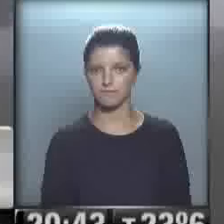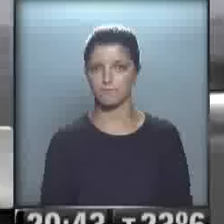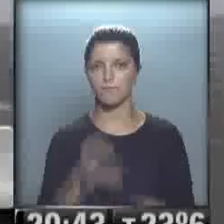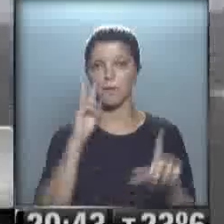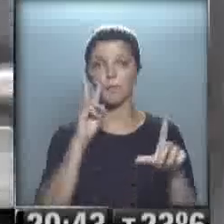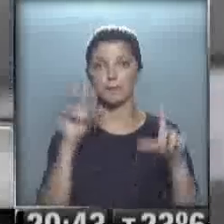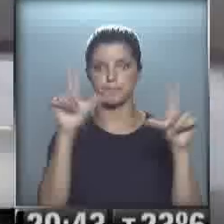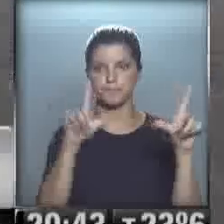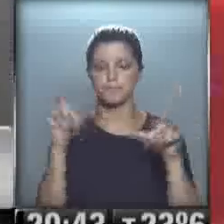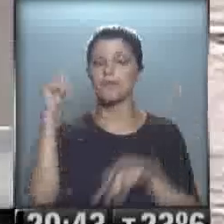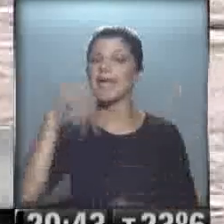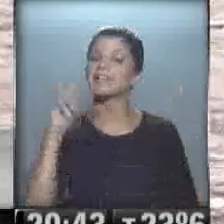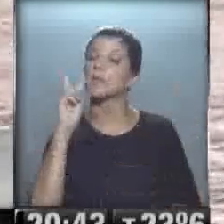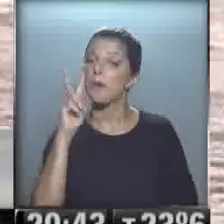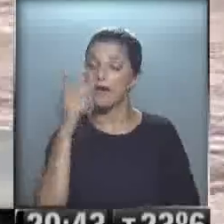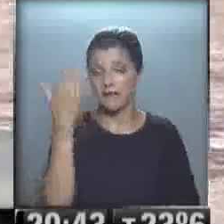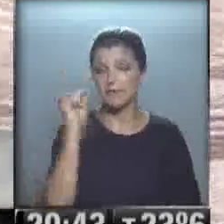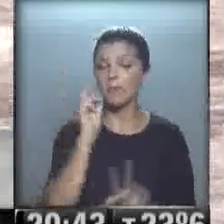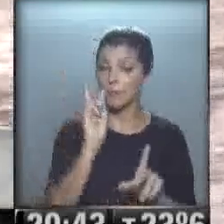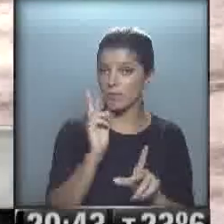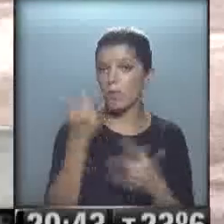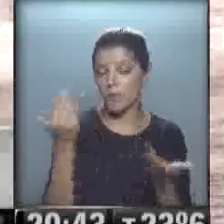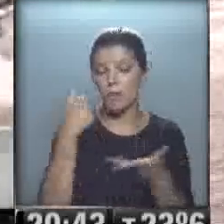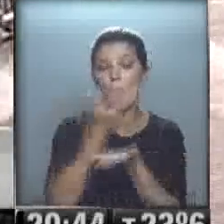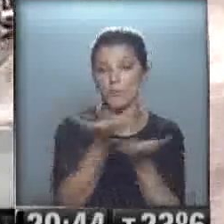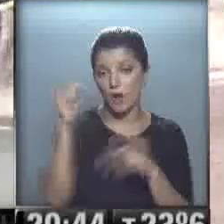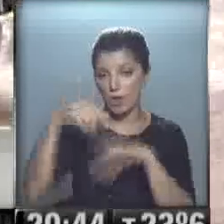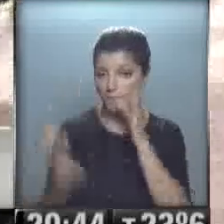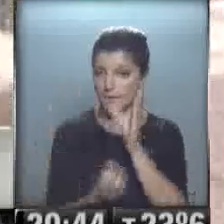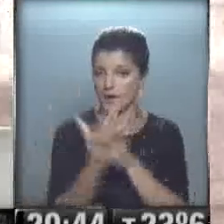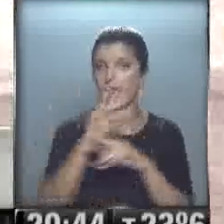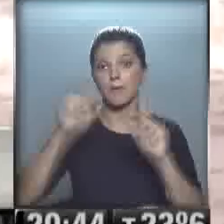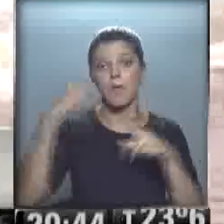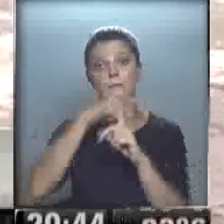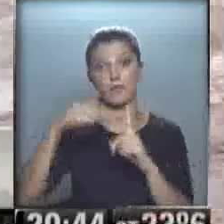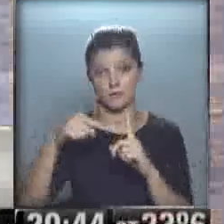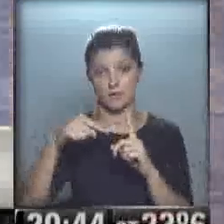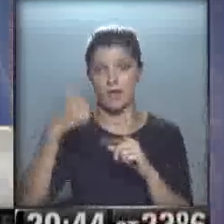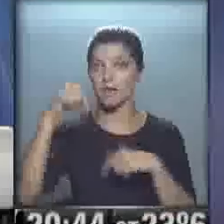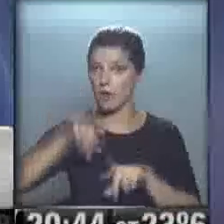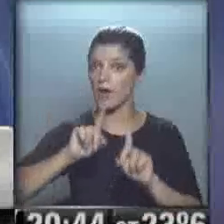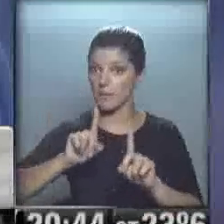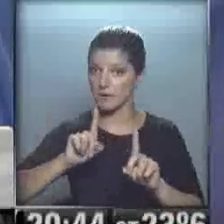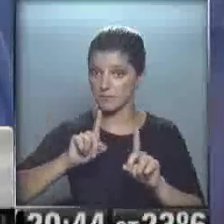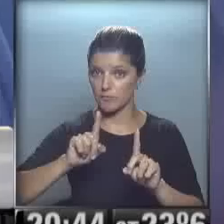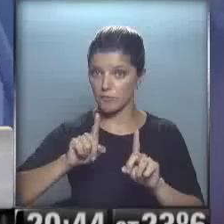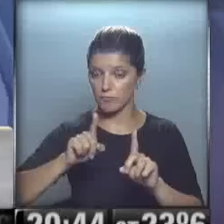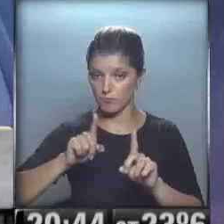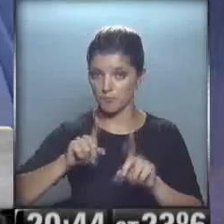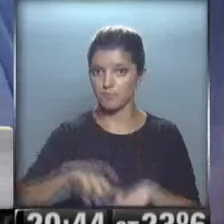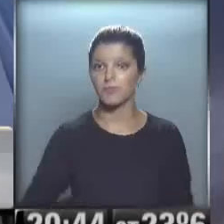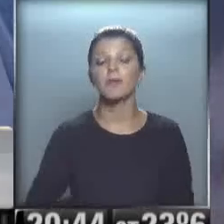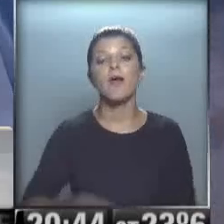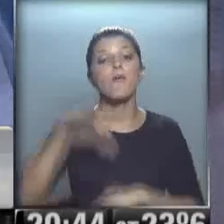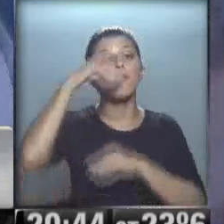Esta es la imagen que veíamos y que podíamos retratar en horas de la mañana y también del mediodía, y es lo que está ocurriendo precisamente en este momento.